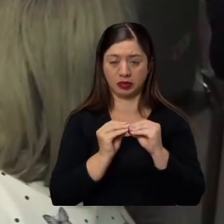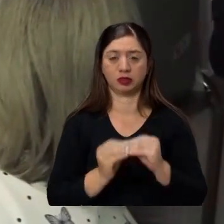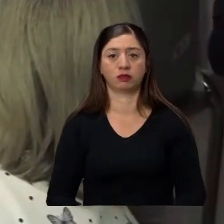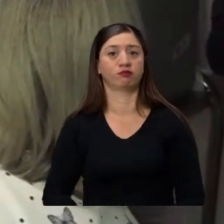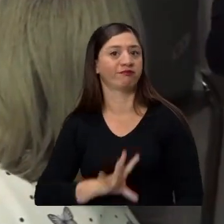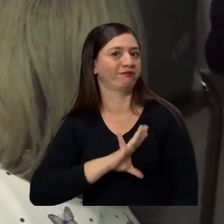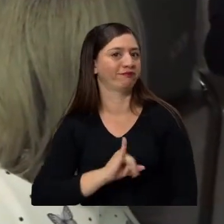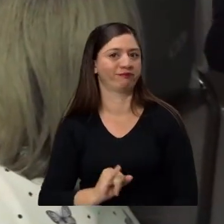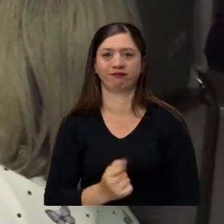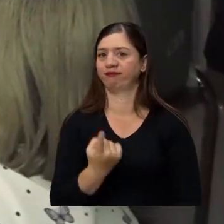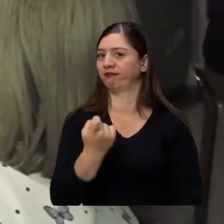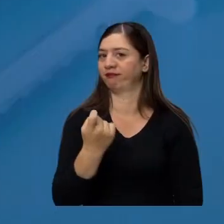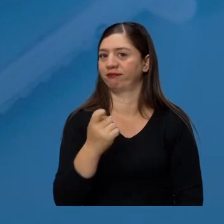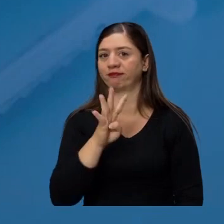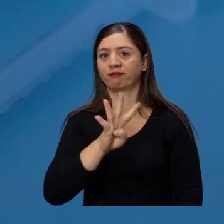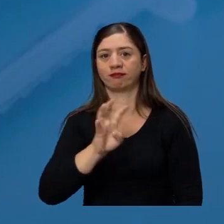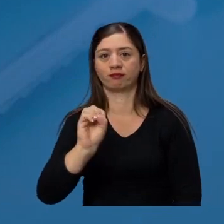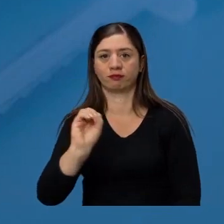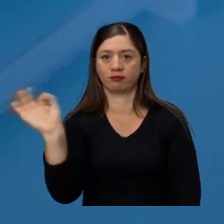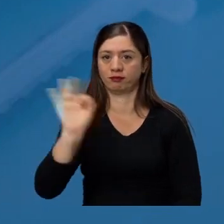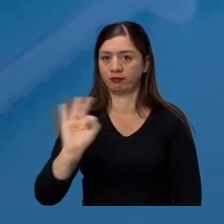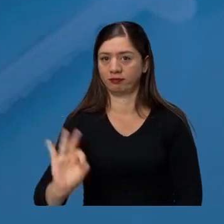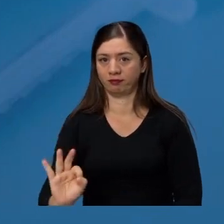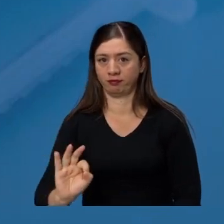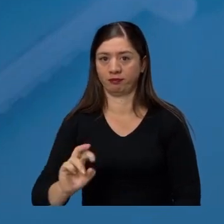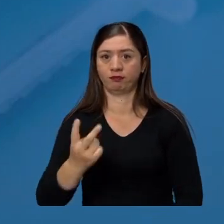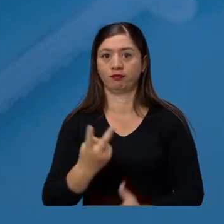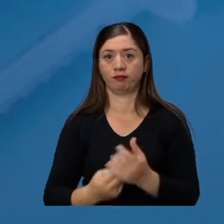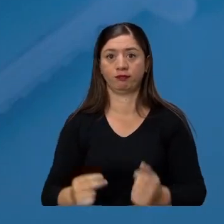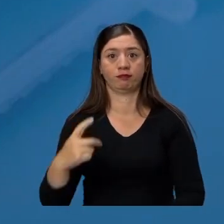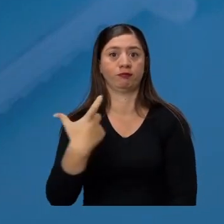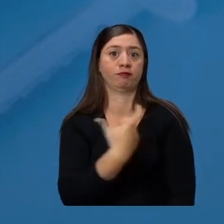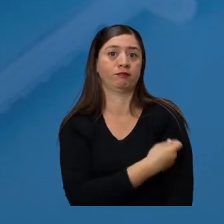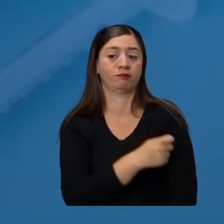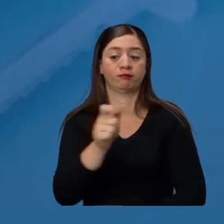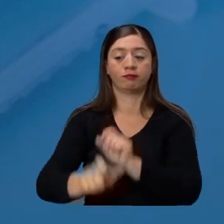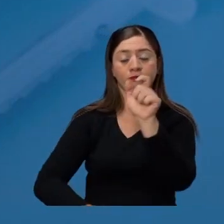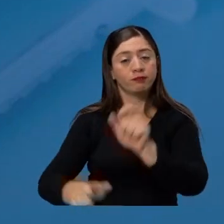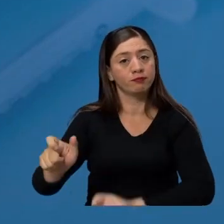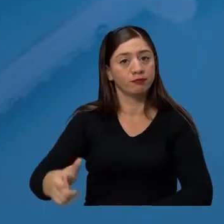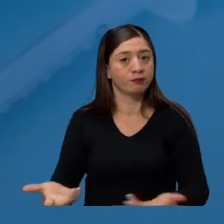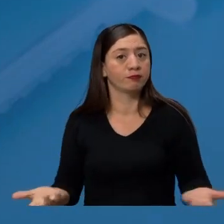no llega al 40% de las dosis de refuerzo en sus habitantes.